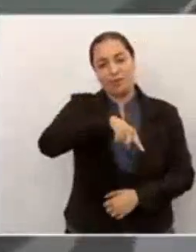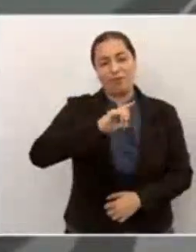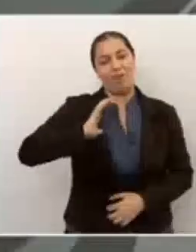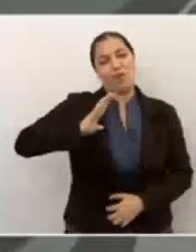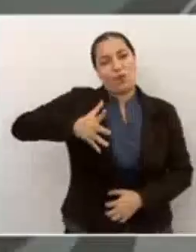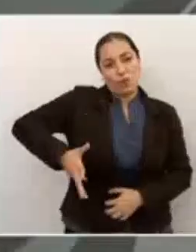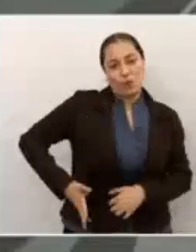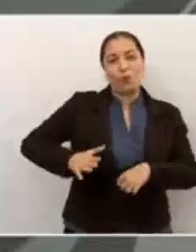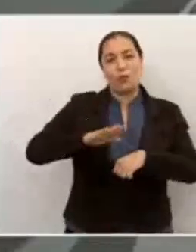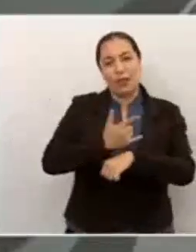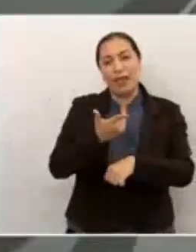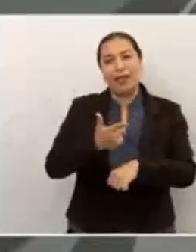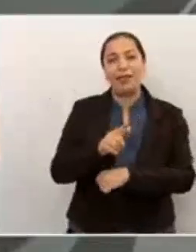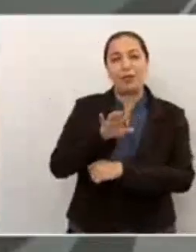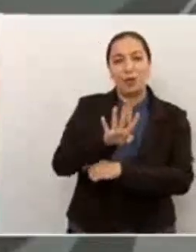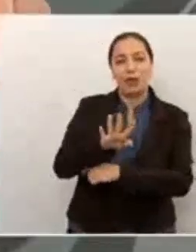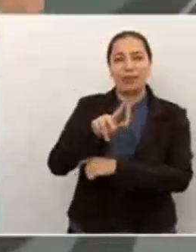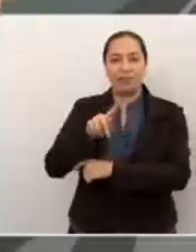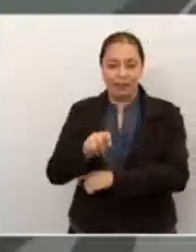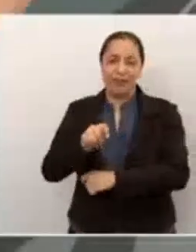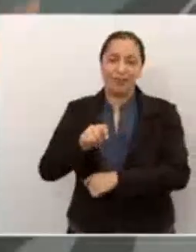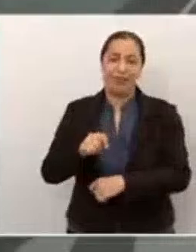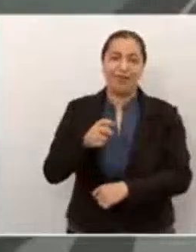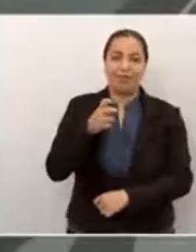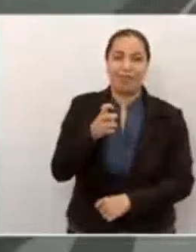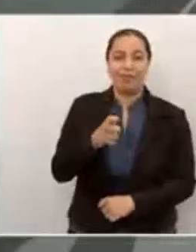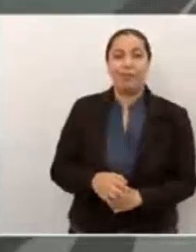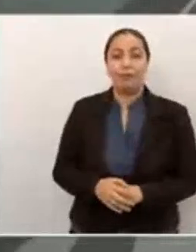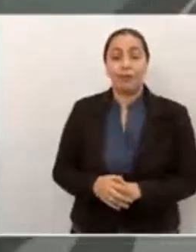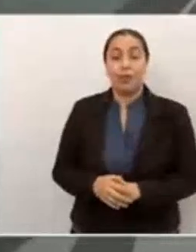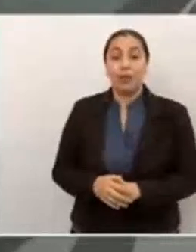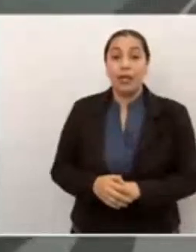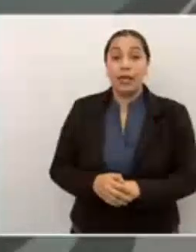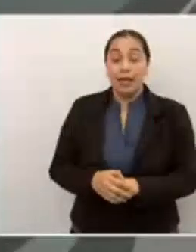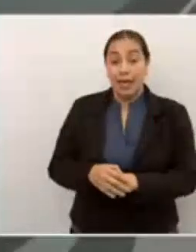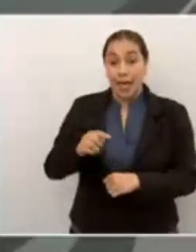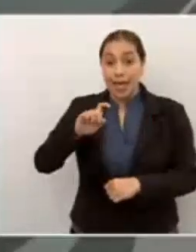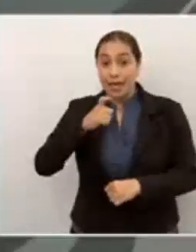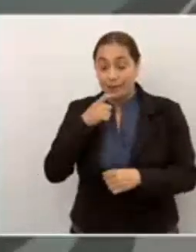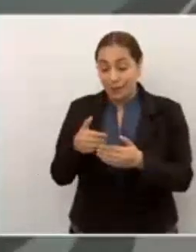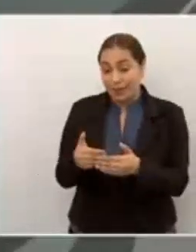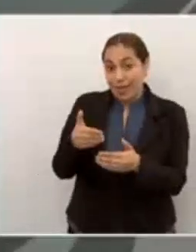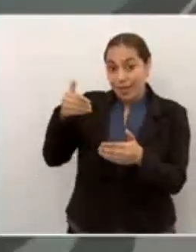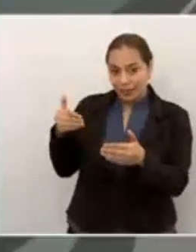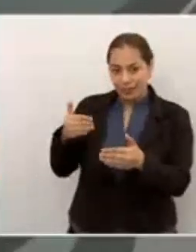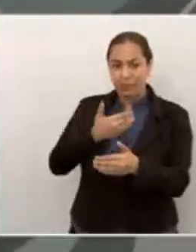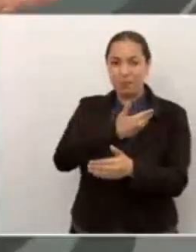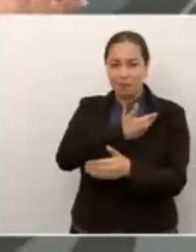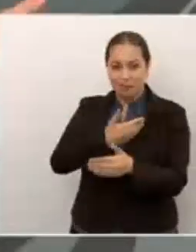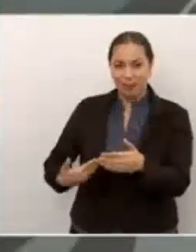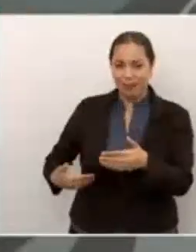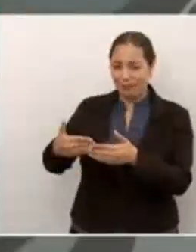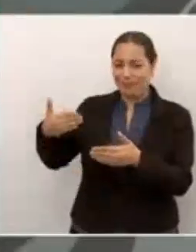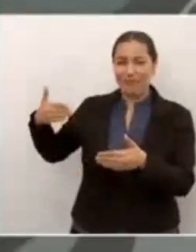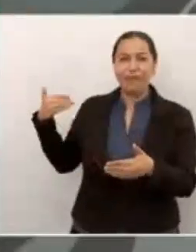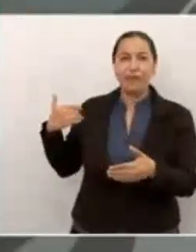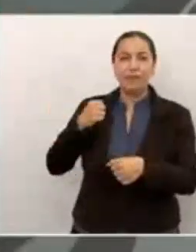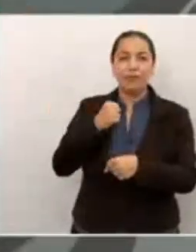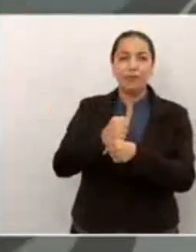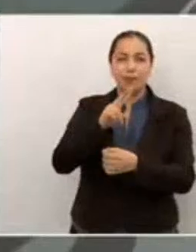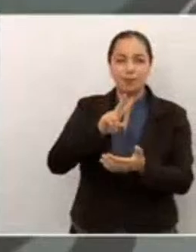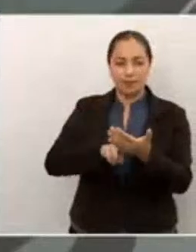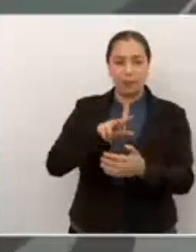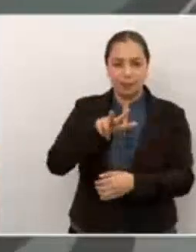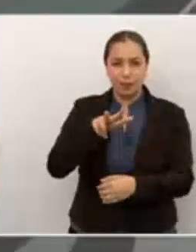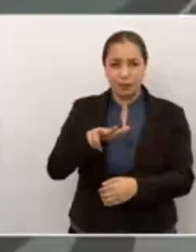Transformación. Los presidentes de antes del 2018, ¿a poco andaban así con la